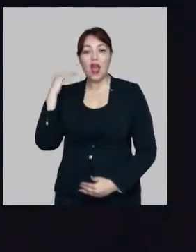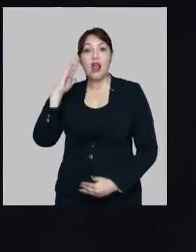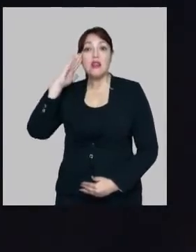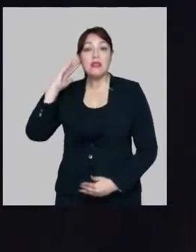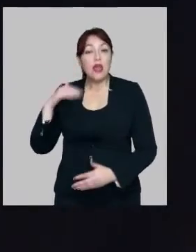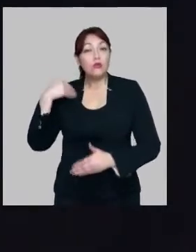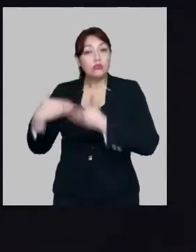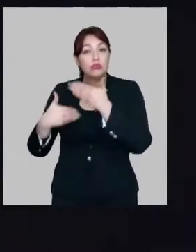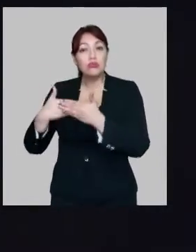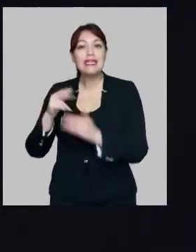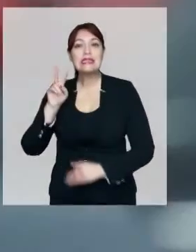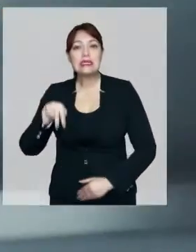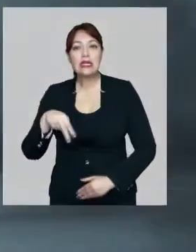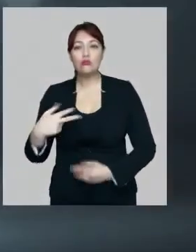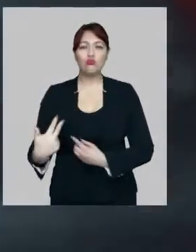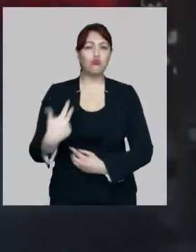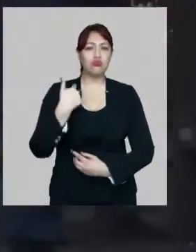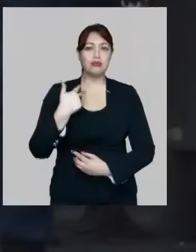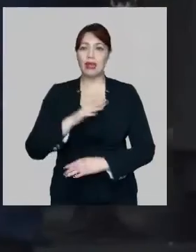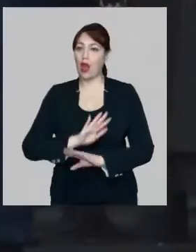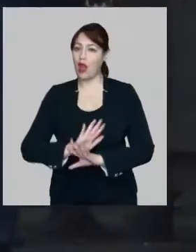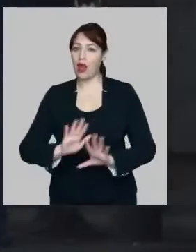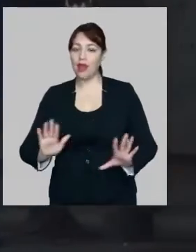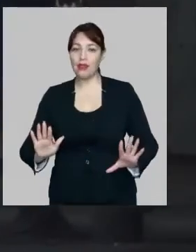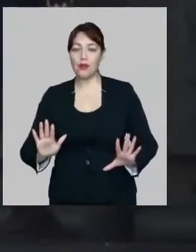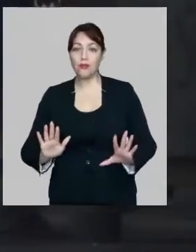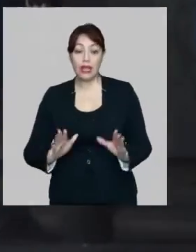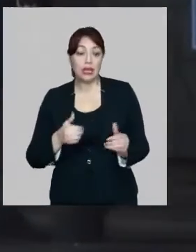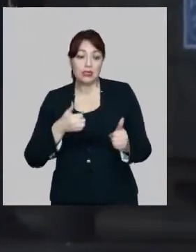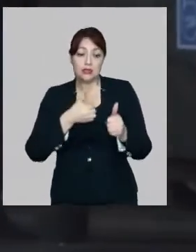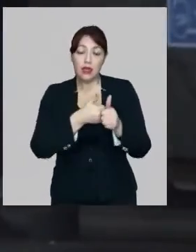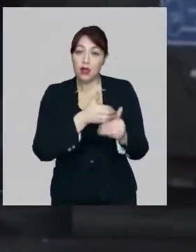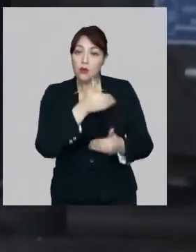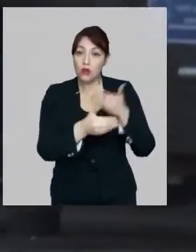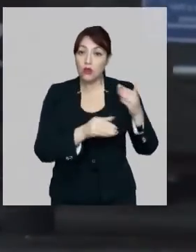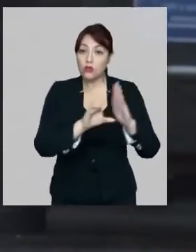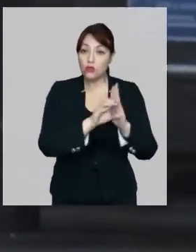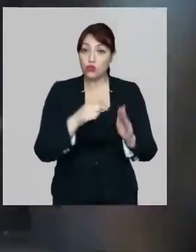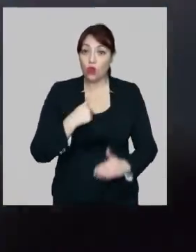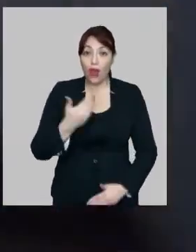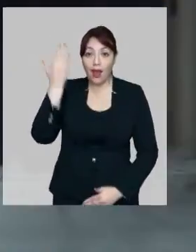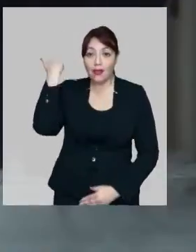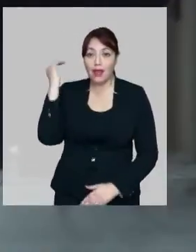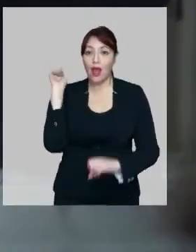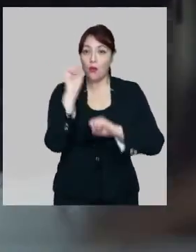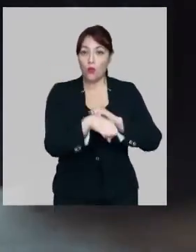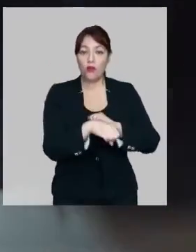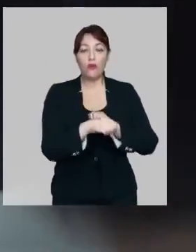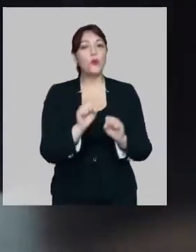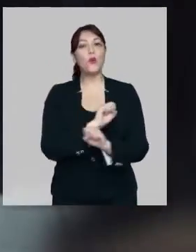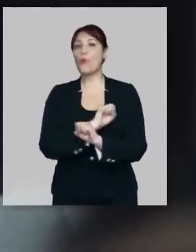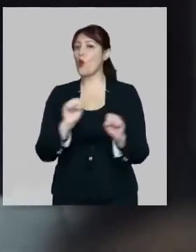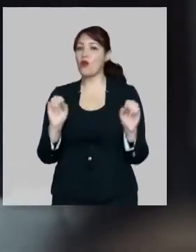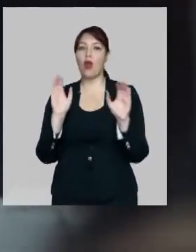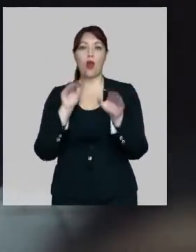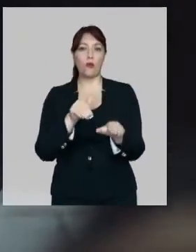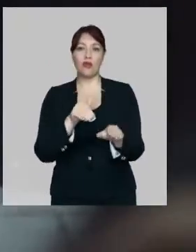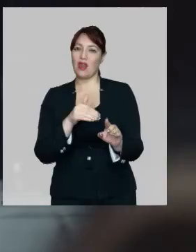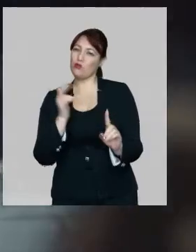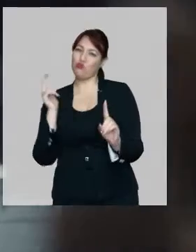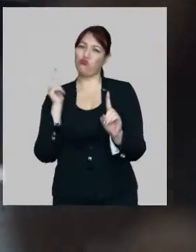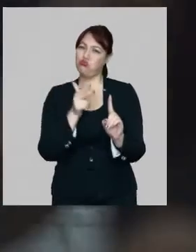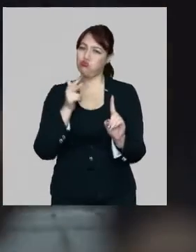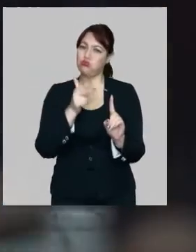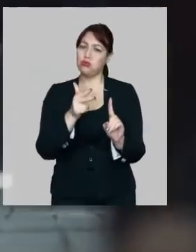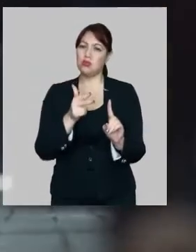violencia. Seguí de cerca todo el proceso constituyente. Yo voté apruebo, pero yo no puedo avalar la violencia.